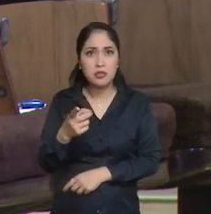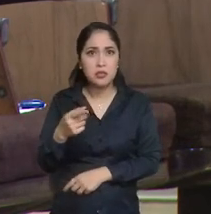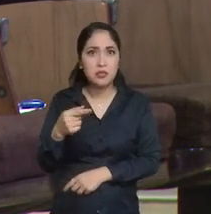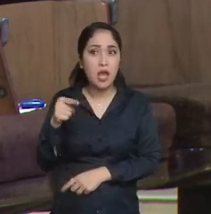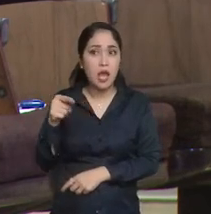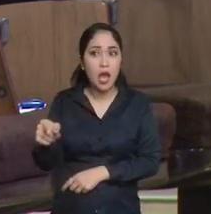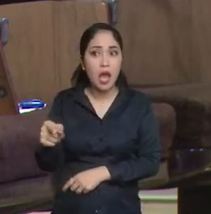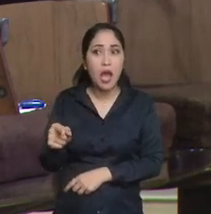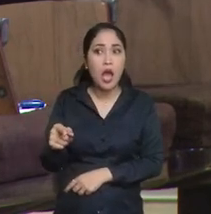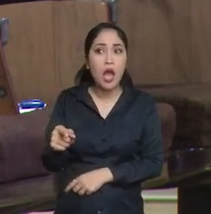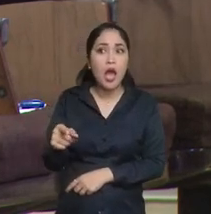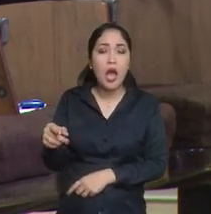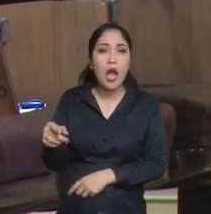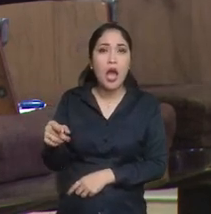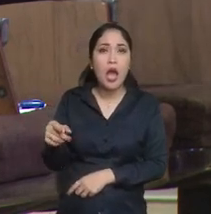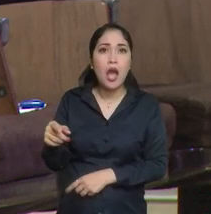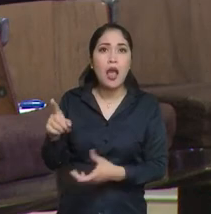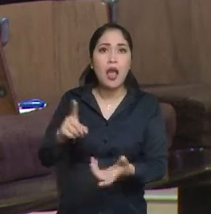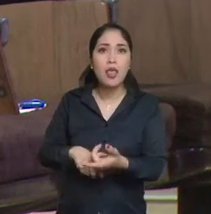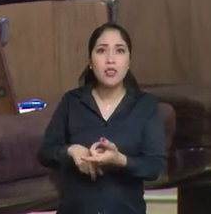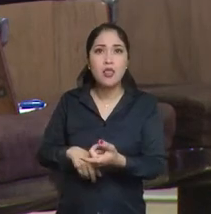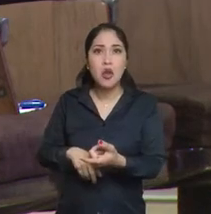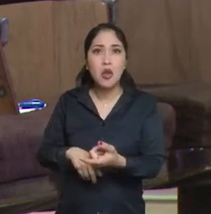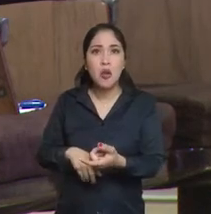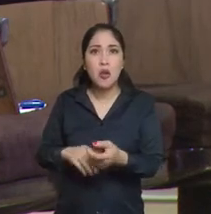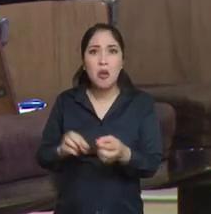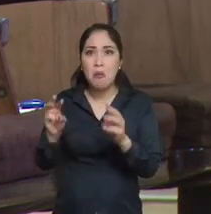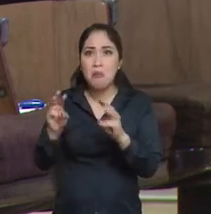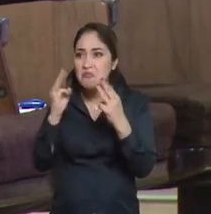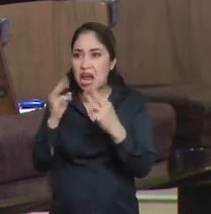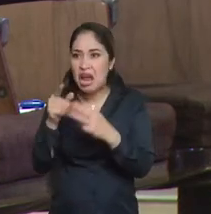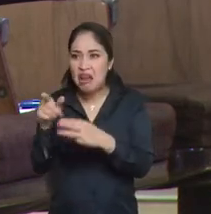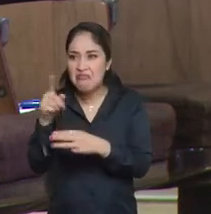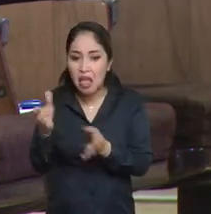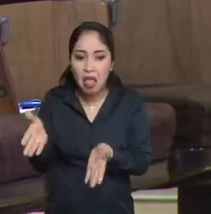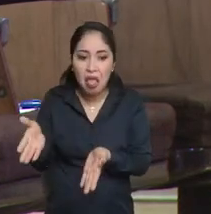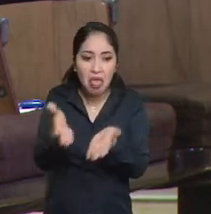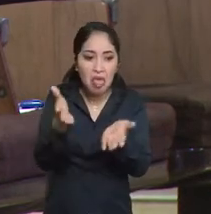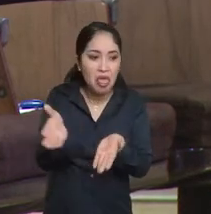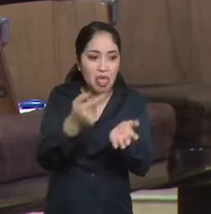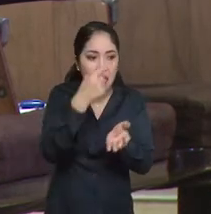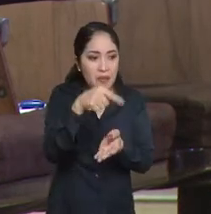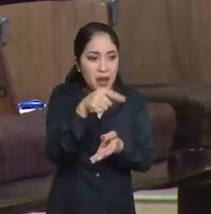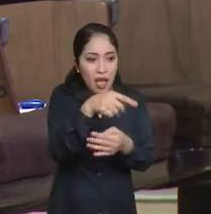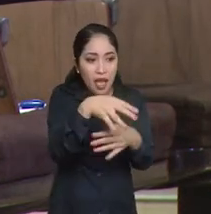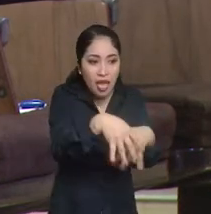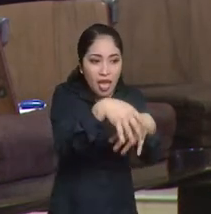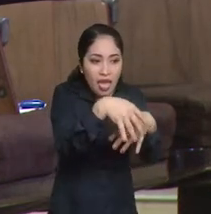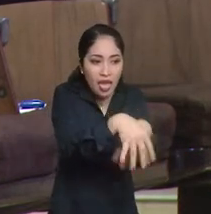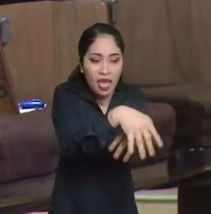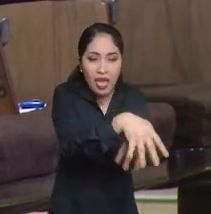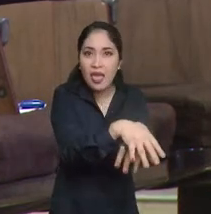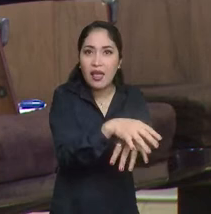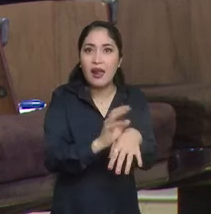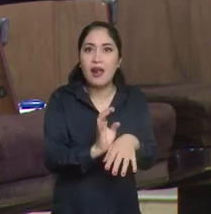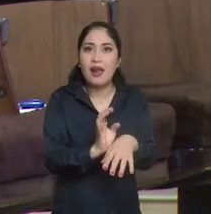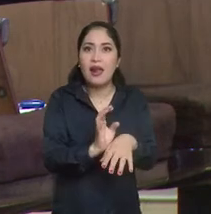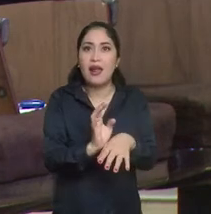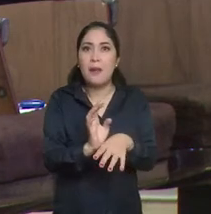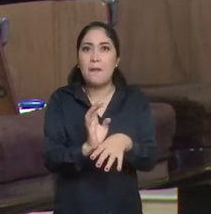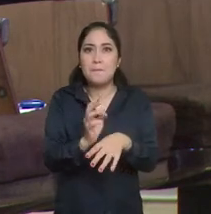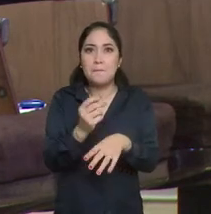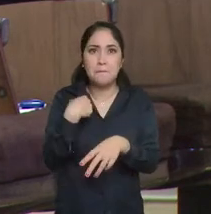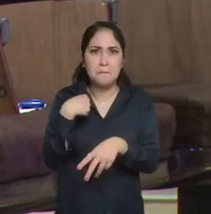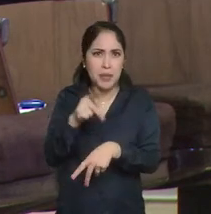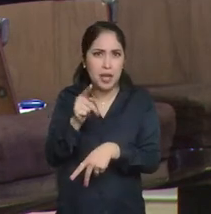pudieron haberlos incitado, movido o ayudado a que se realizara esa manifestación. Lo que llama la atención es que aquí en